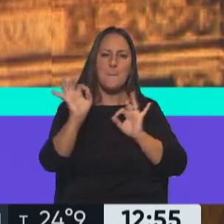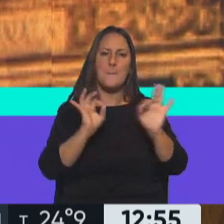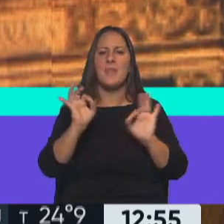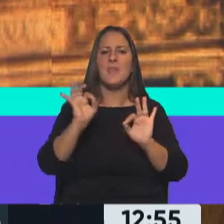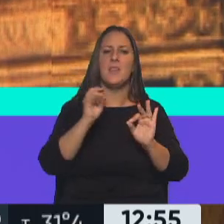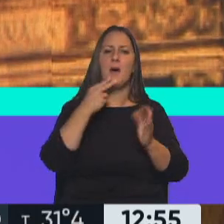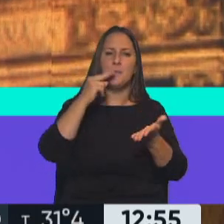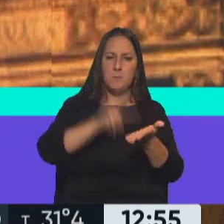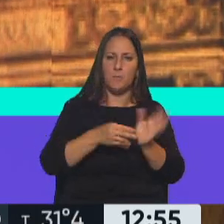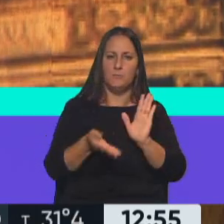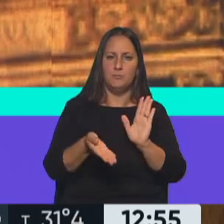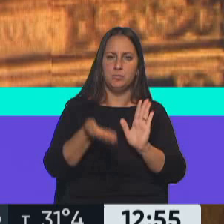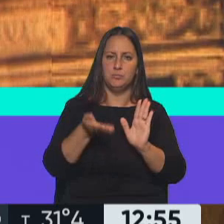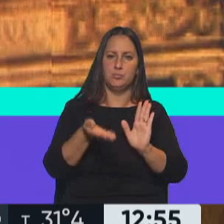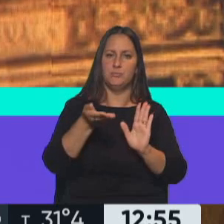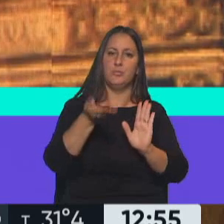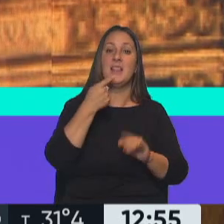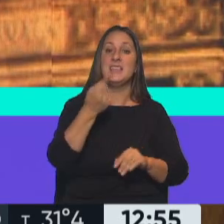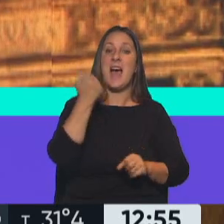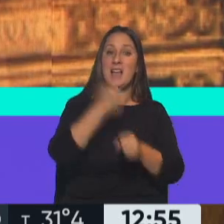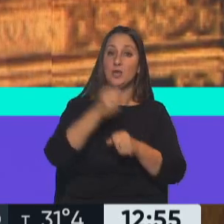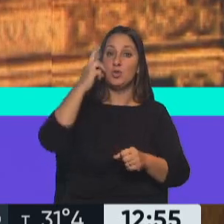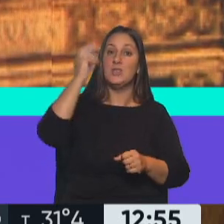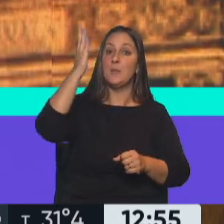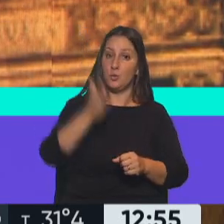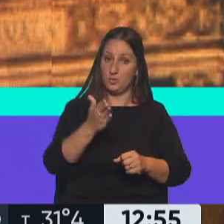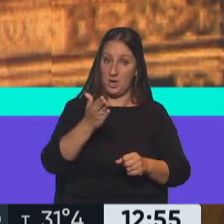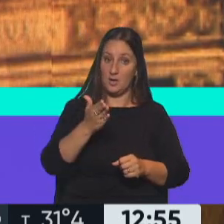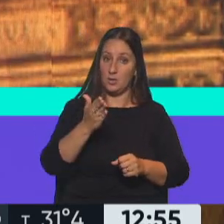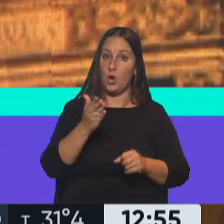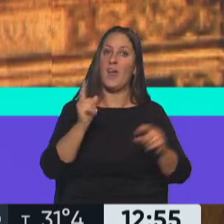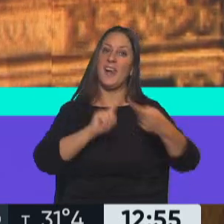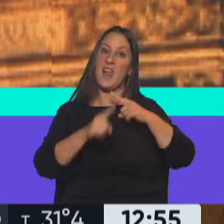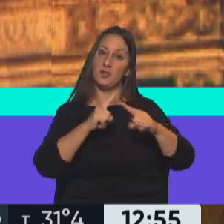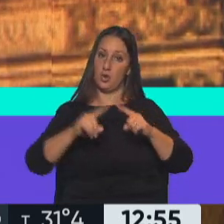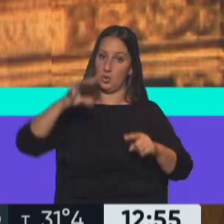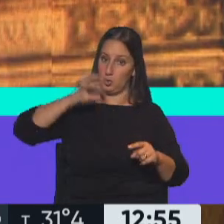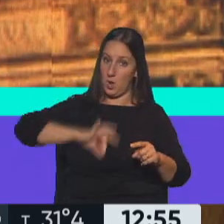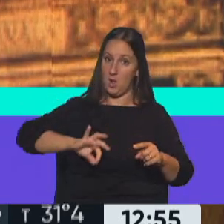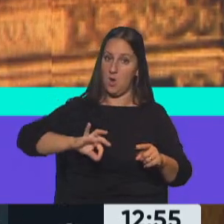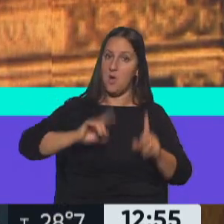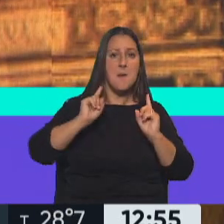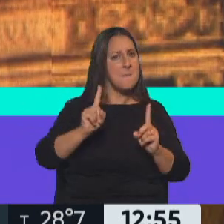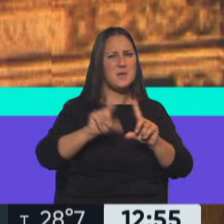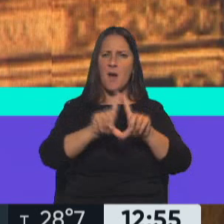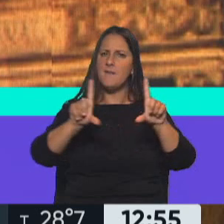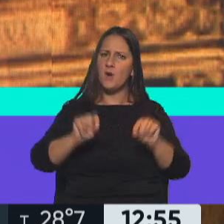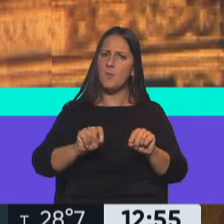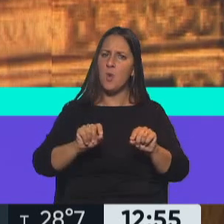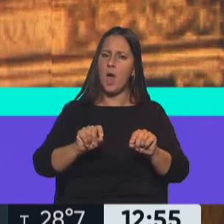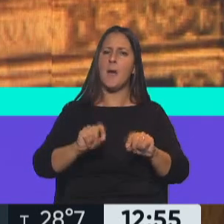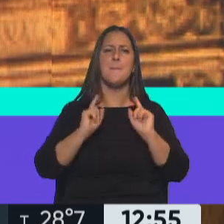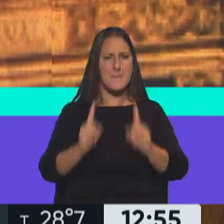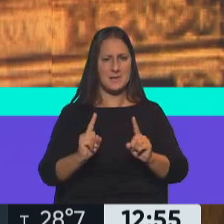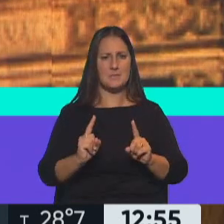aumentos tarifarios del macrismo, que decía que hasta el 80% se podían aumentar las tarifas del aumento salarial, y se dijo, tomemos la misma fórmula. Y me parece bien,